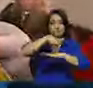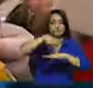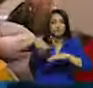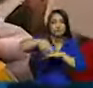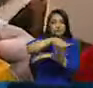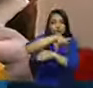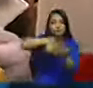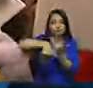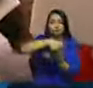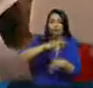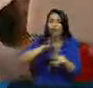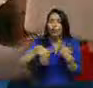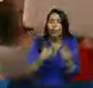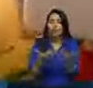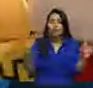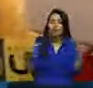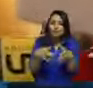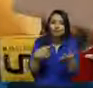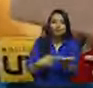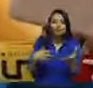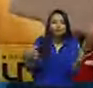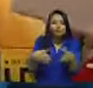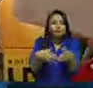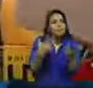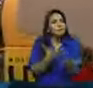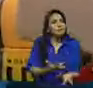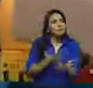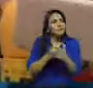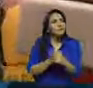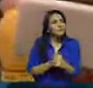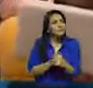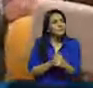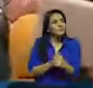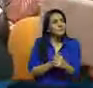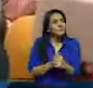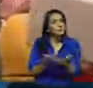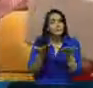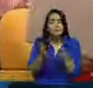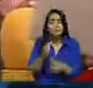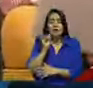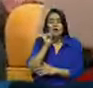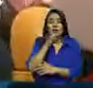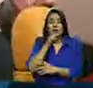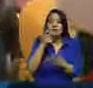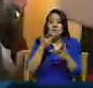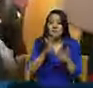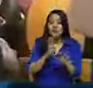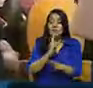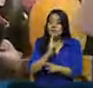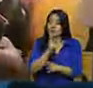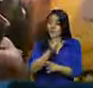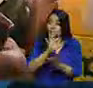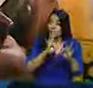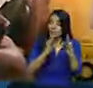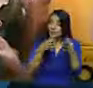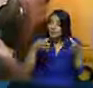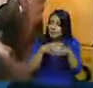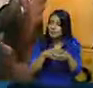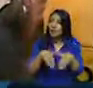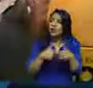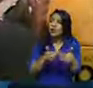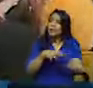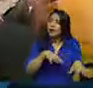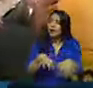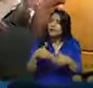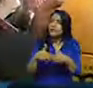todos los miembros de la alianza. Perfecto, ¿y qué tal? Después tiene un almuerzo, tenemos estimado con su familia. ¿Cómo son